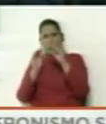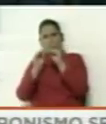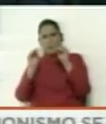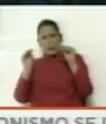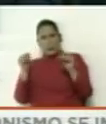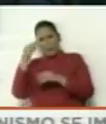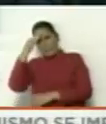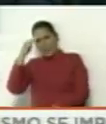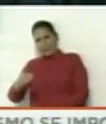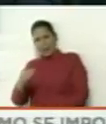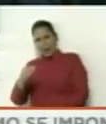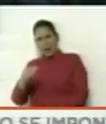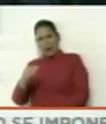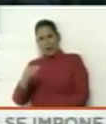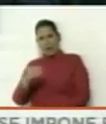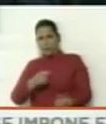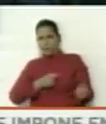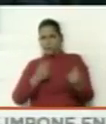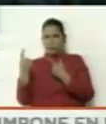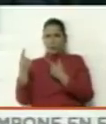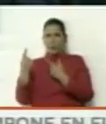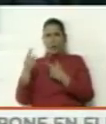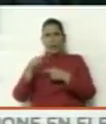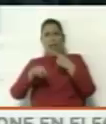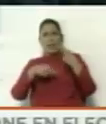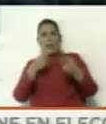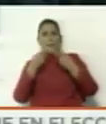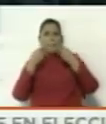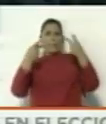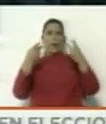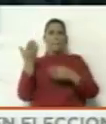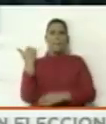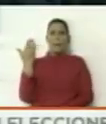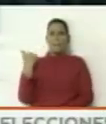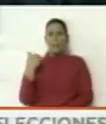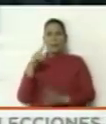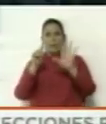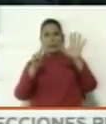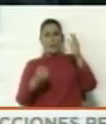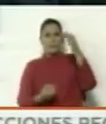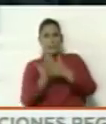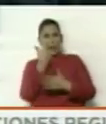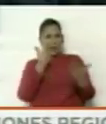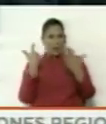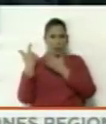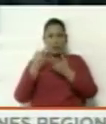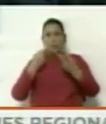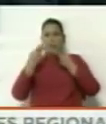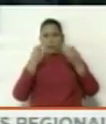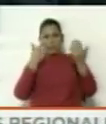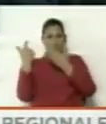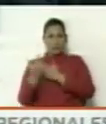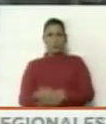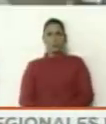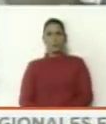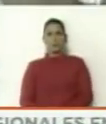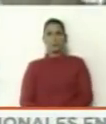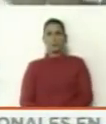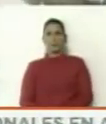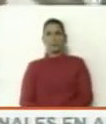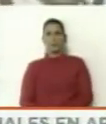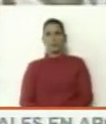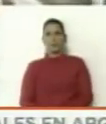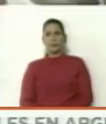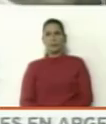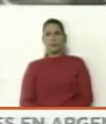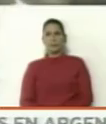militares desertores que dieron la siguiente declaración el pasado 6 de mayo? Veamos esa declaración. A las 10 de